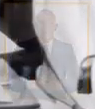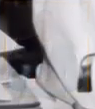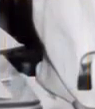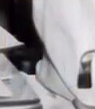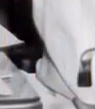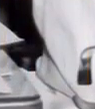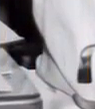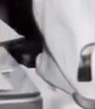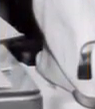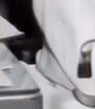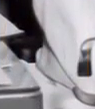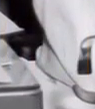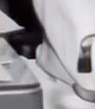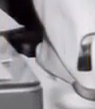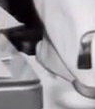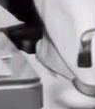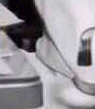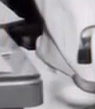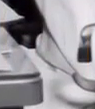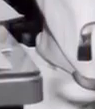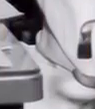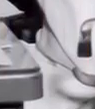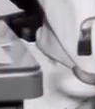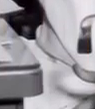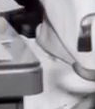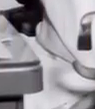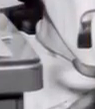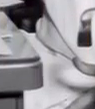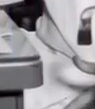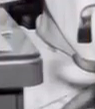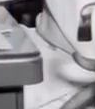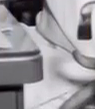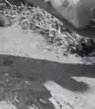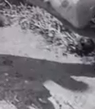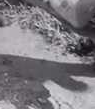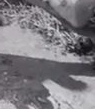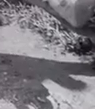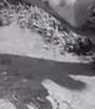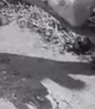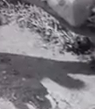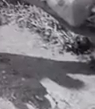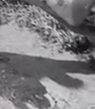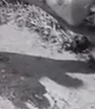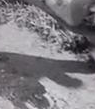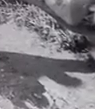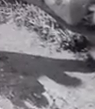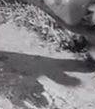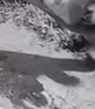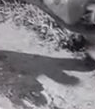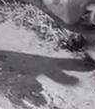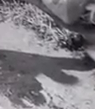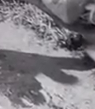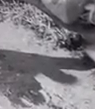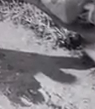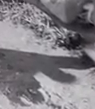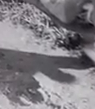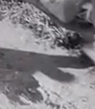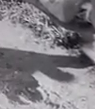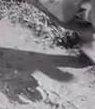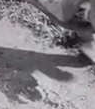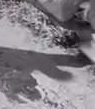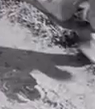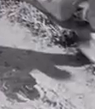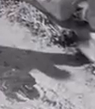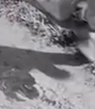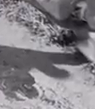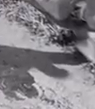Haya Dios que será divino, yo me muero como viví.